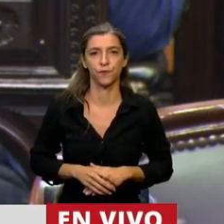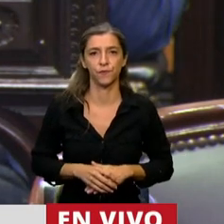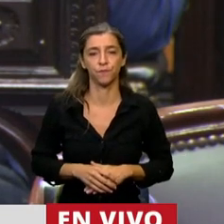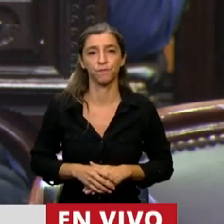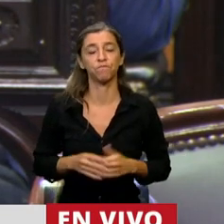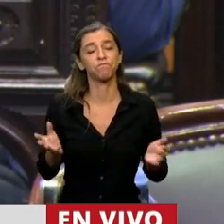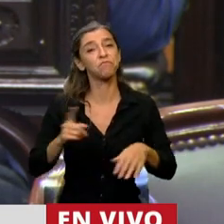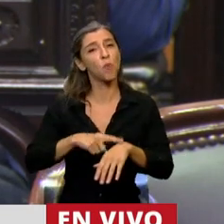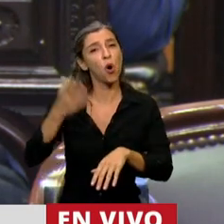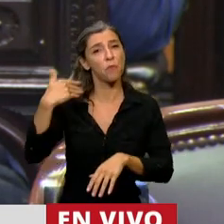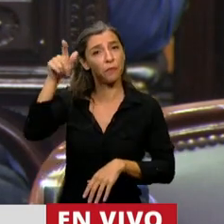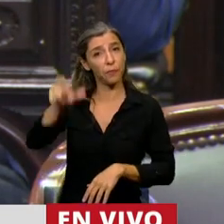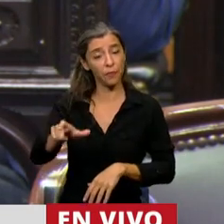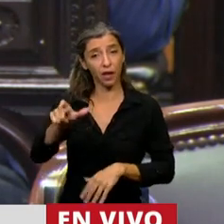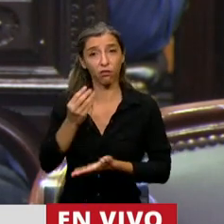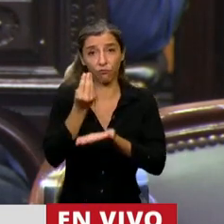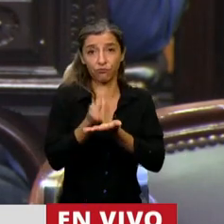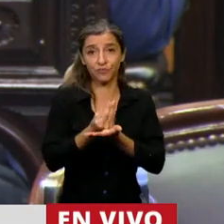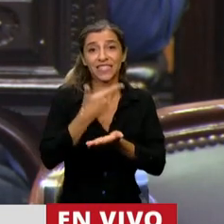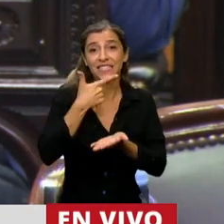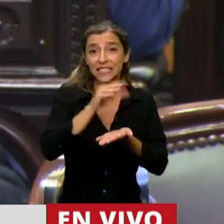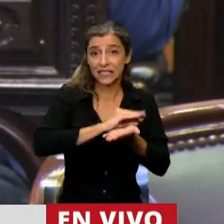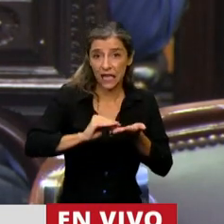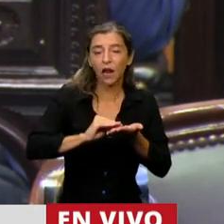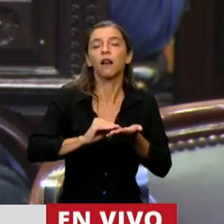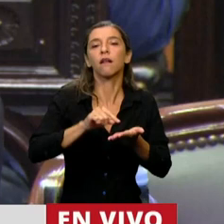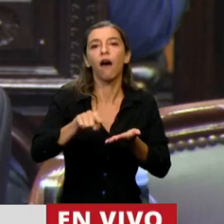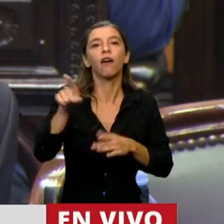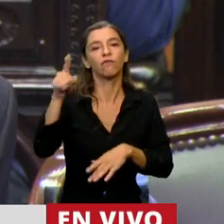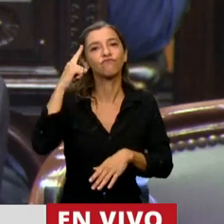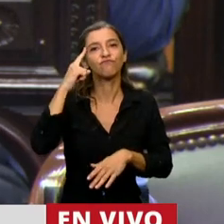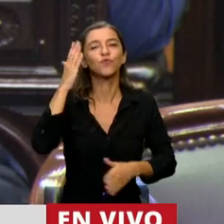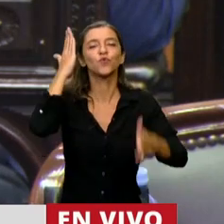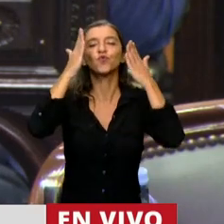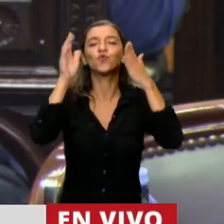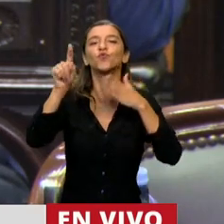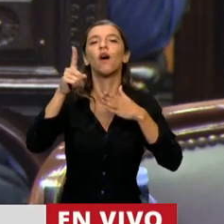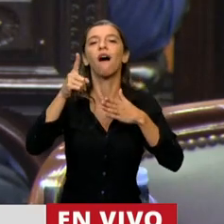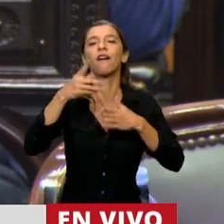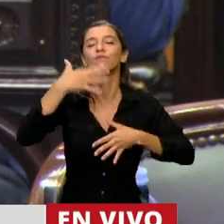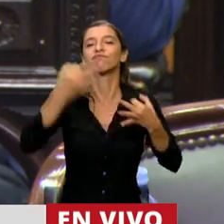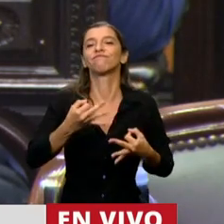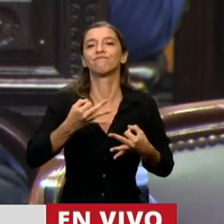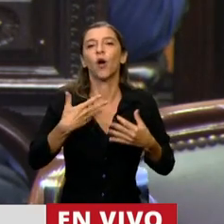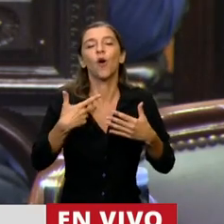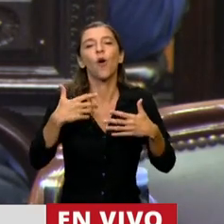Cuando llegó al Senado, pudo concretar uno de sus sueños junto con el senador